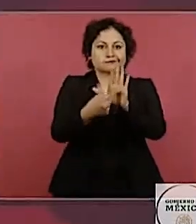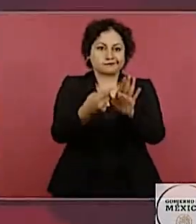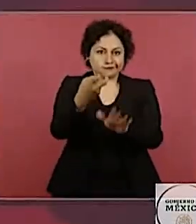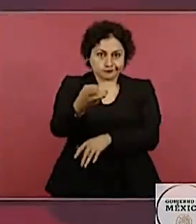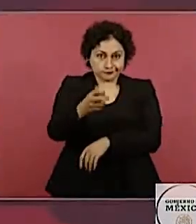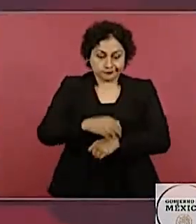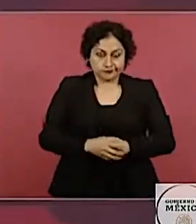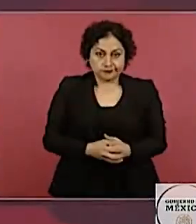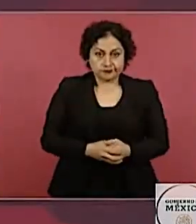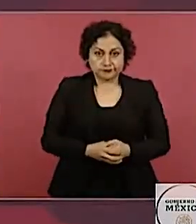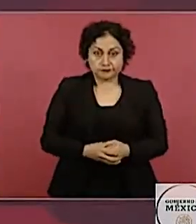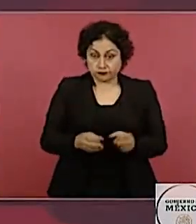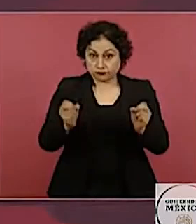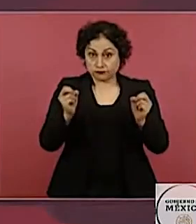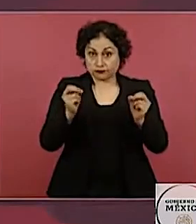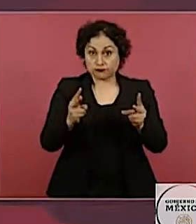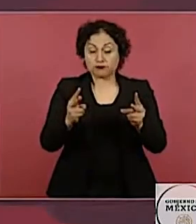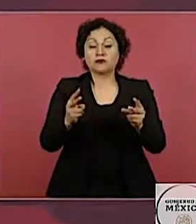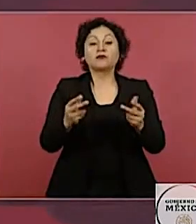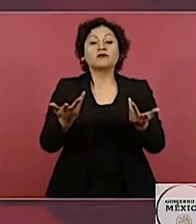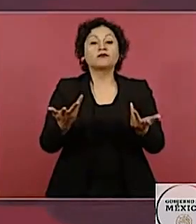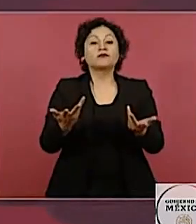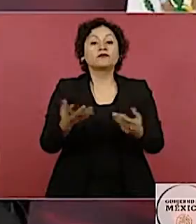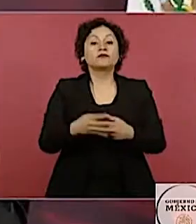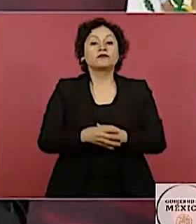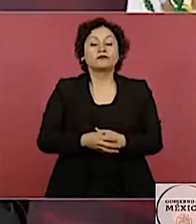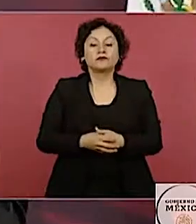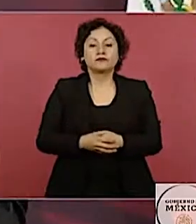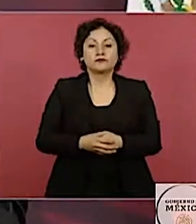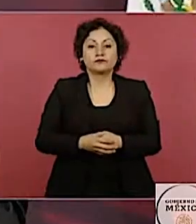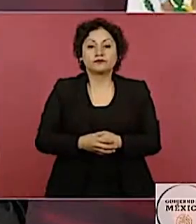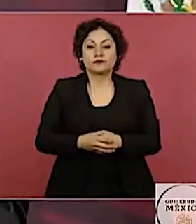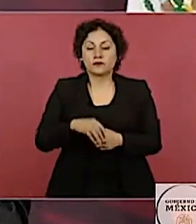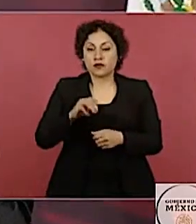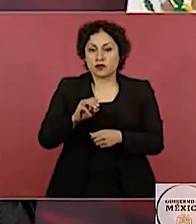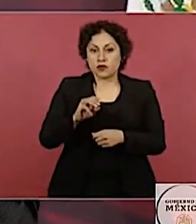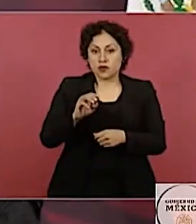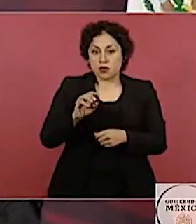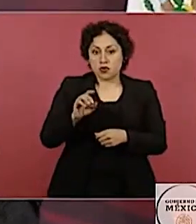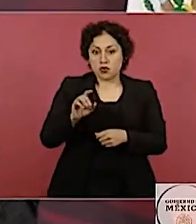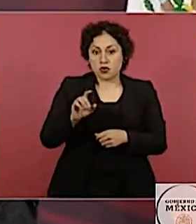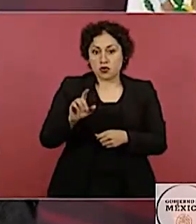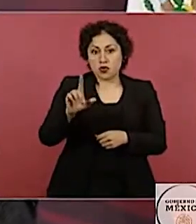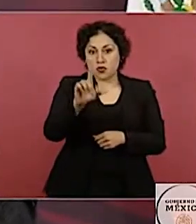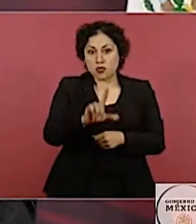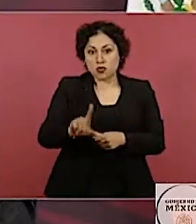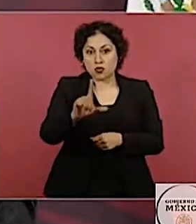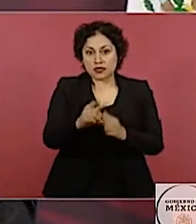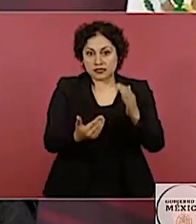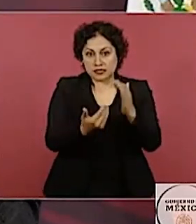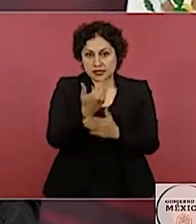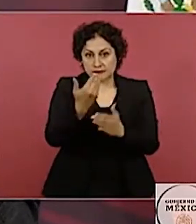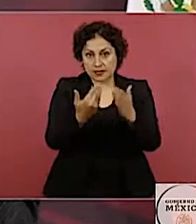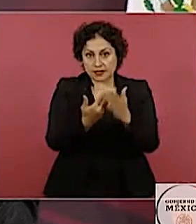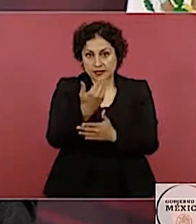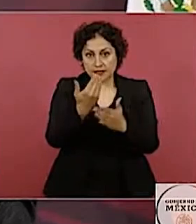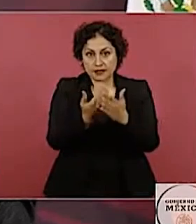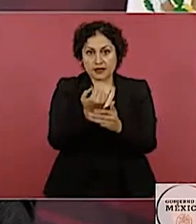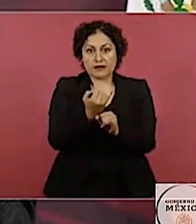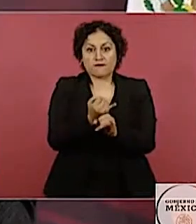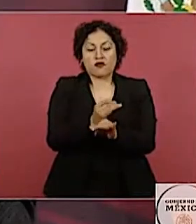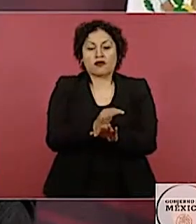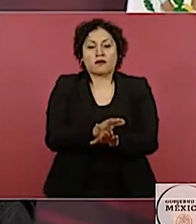entonces emos acá el lunes en la mañana para el informe venga usted